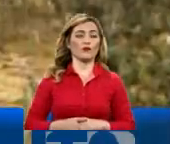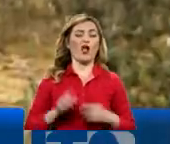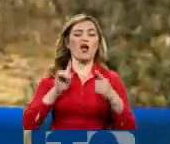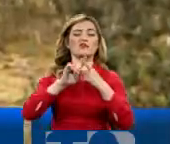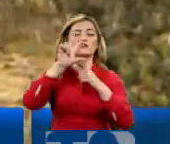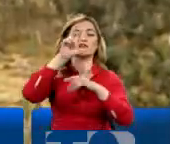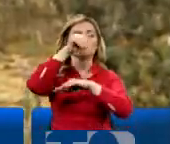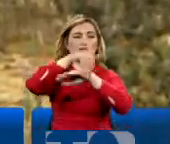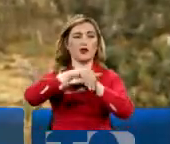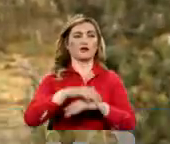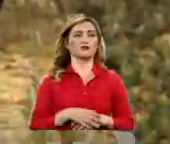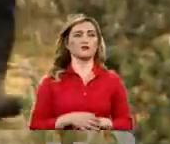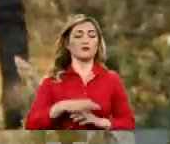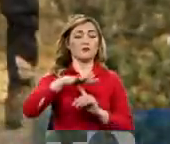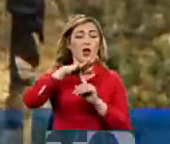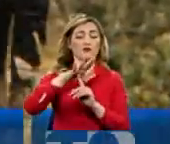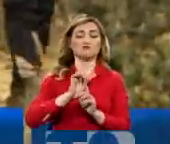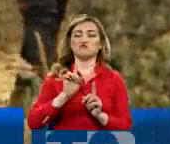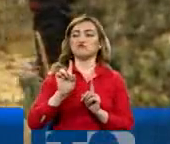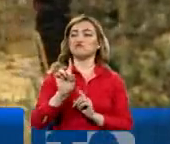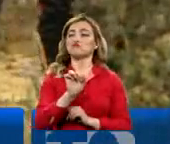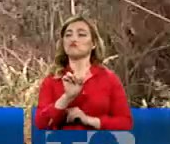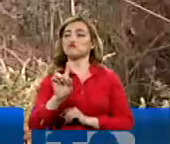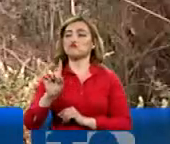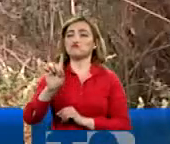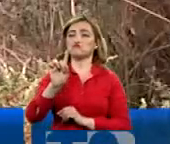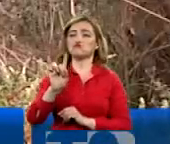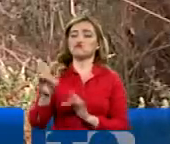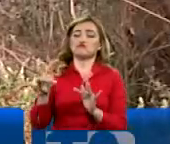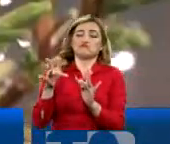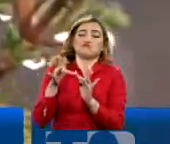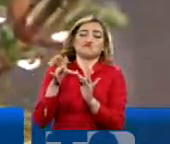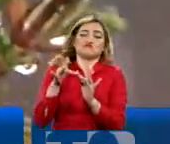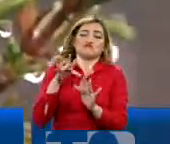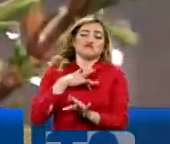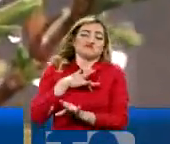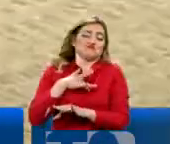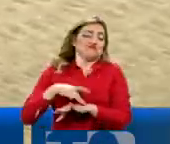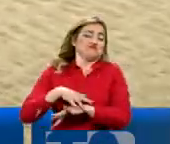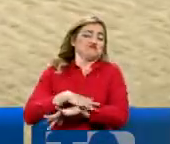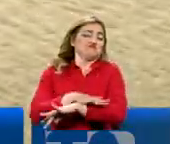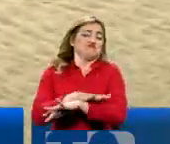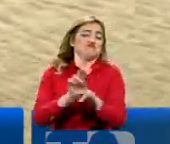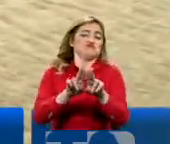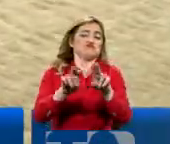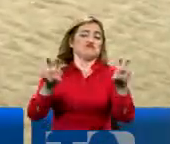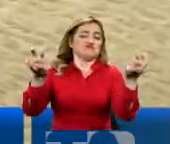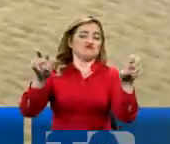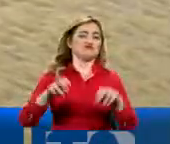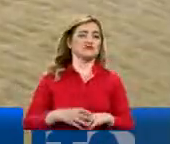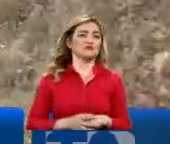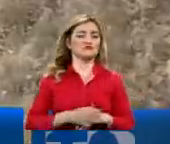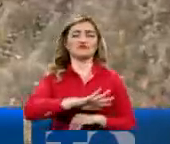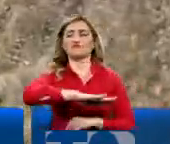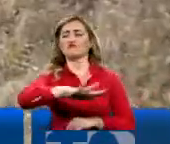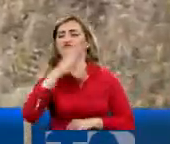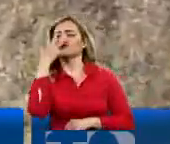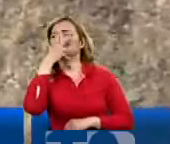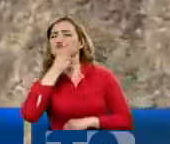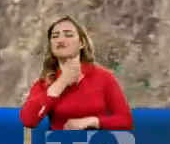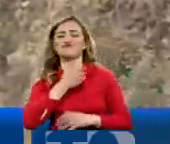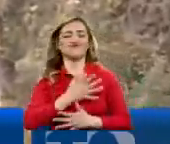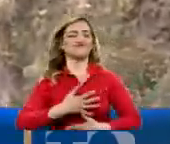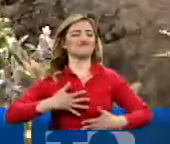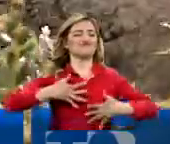tarde recorrer el parque es conectarse con la naturaleza disfrutar de paisajes paradisíacos detenidos en el tiempo una de las primeras